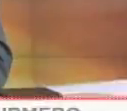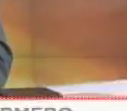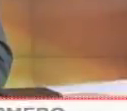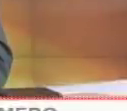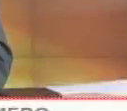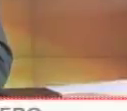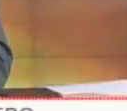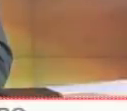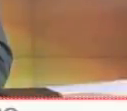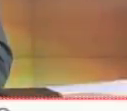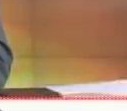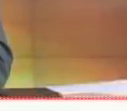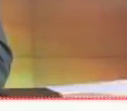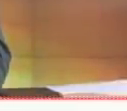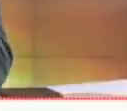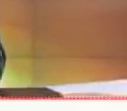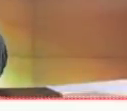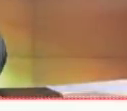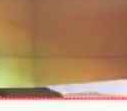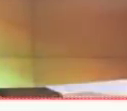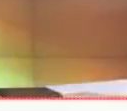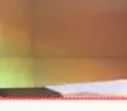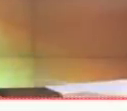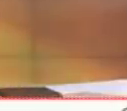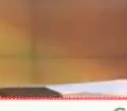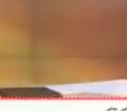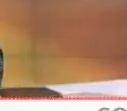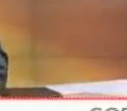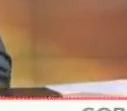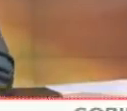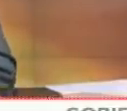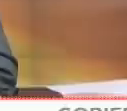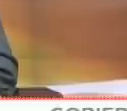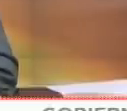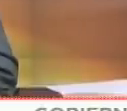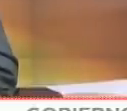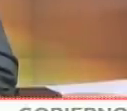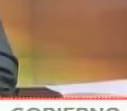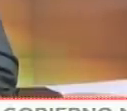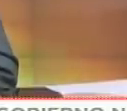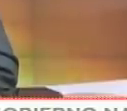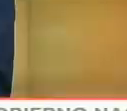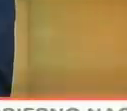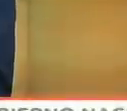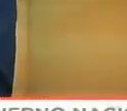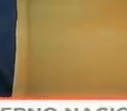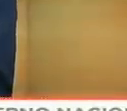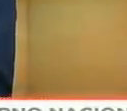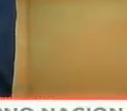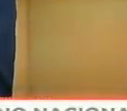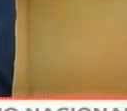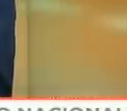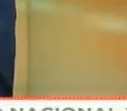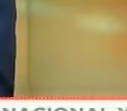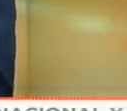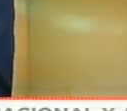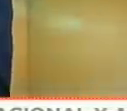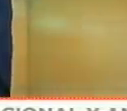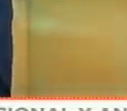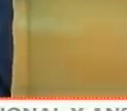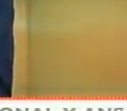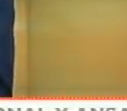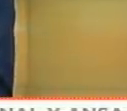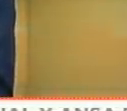Bueno, continuamos con la emisión estelar de la noticia. Como lo anunciaba antes de la pausa, nos acompaña el vicepresidente de Comunicación, Cultura y Turismo,